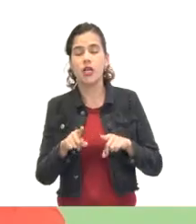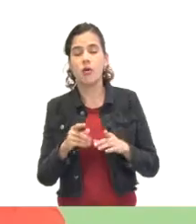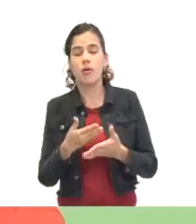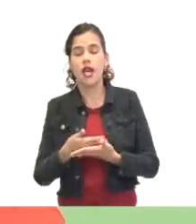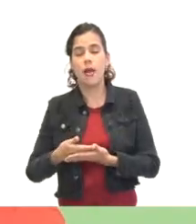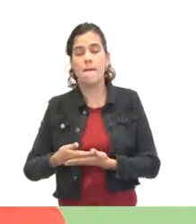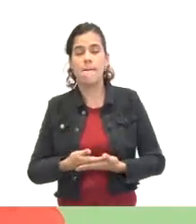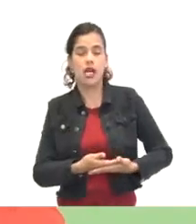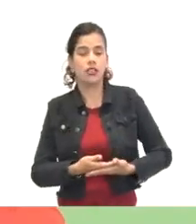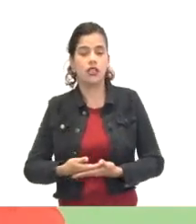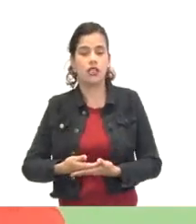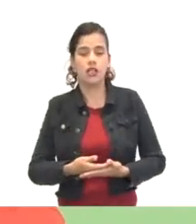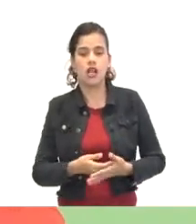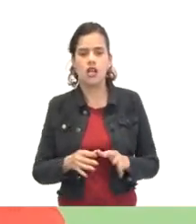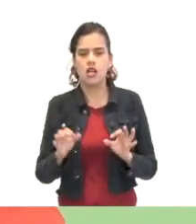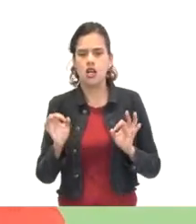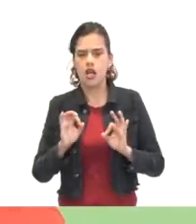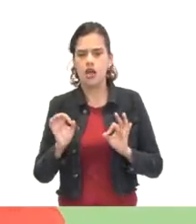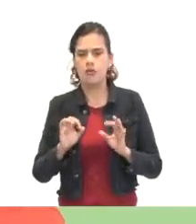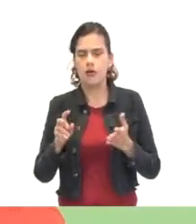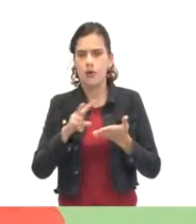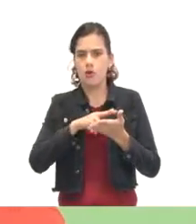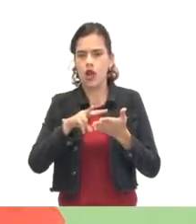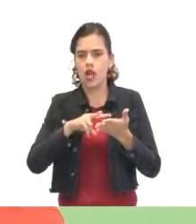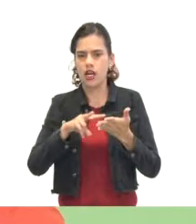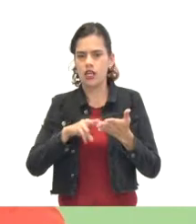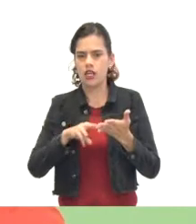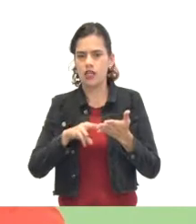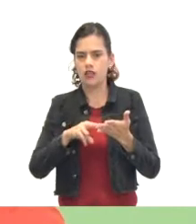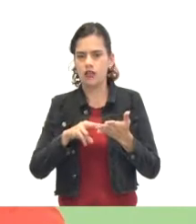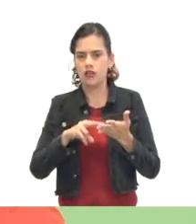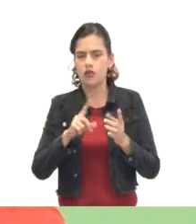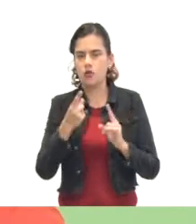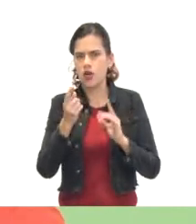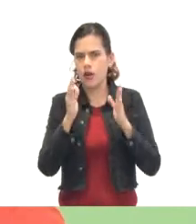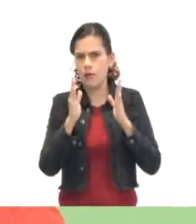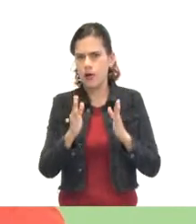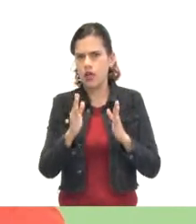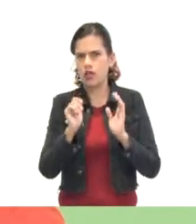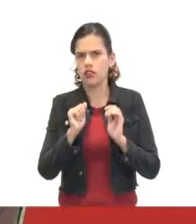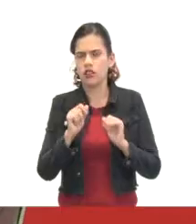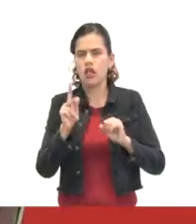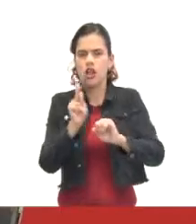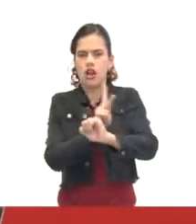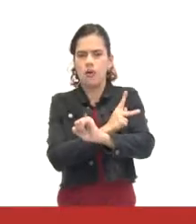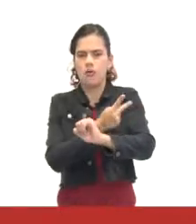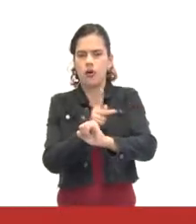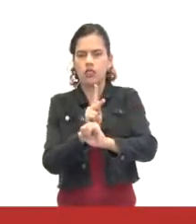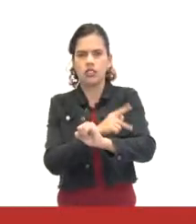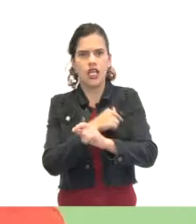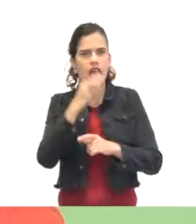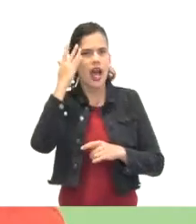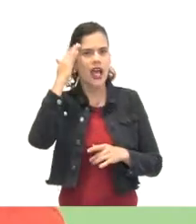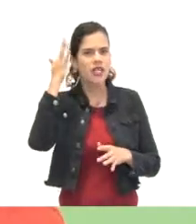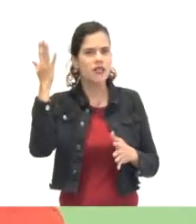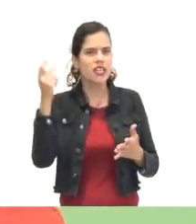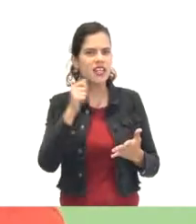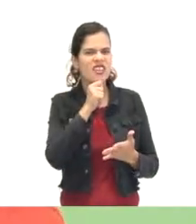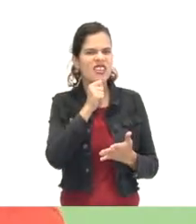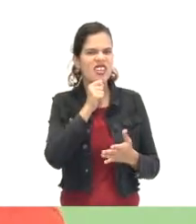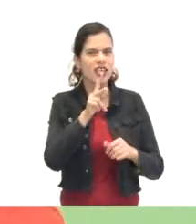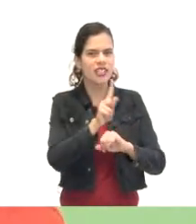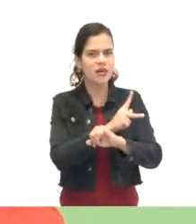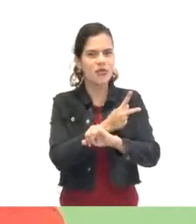etapa maternal solamente vamos a decir una parte de la poesía. Adivinen de quién está, es